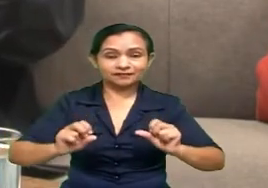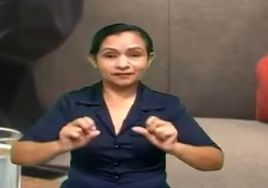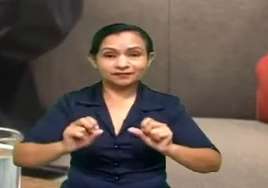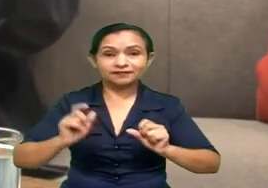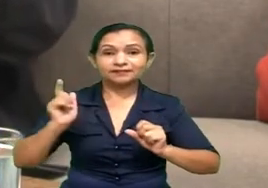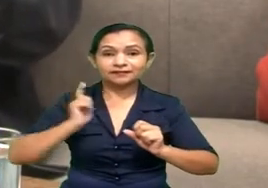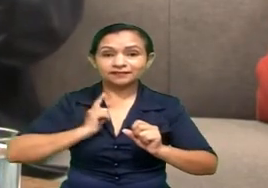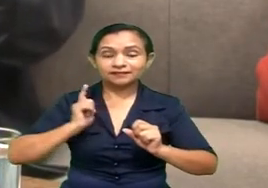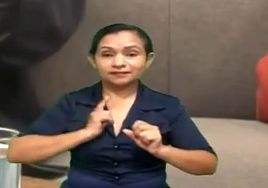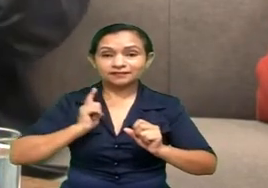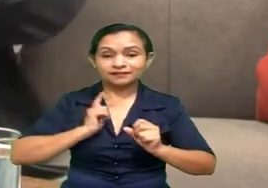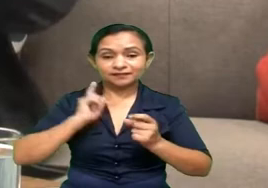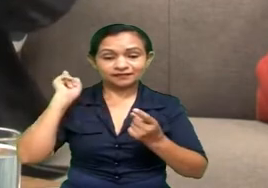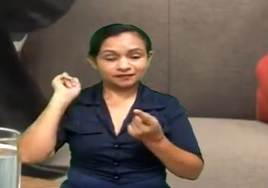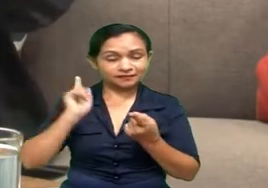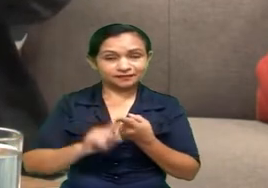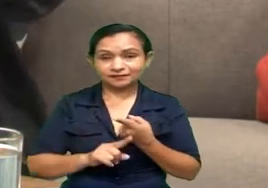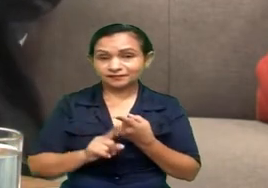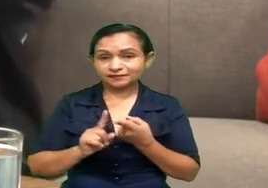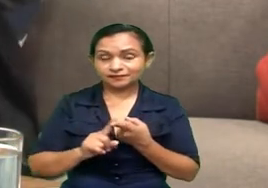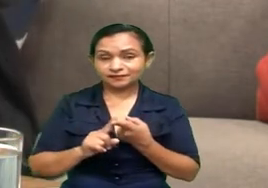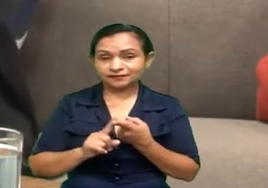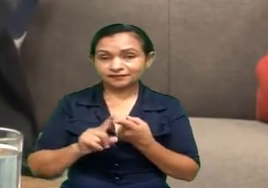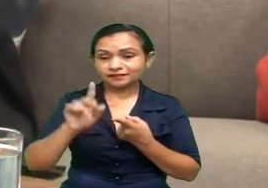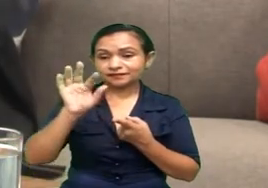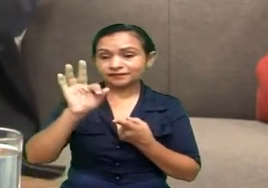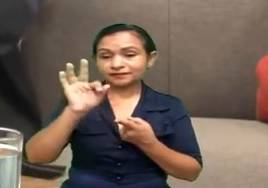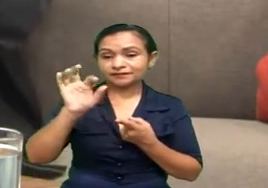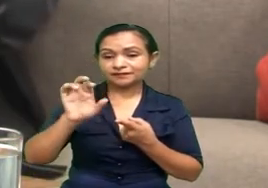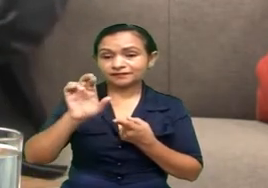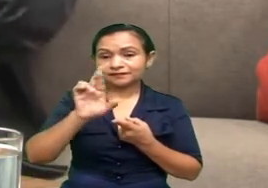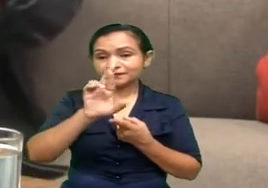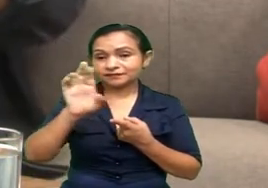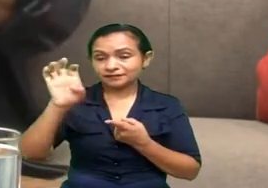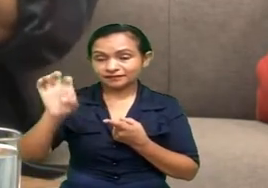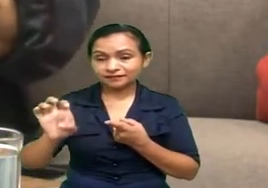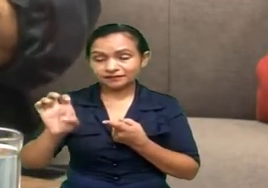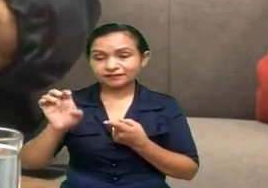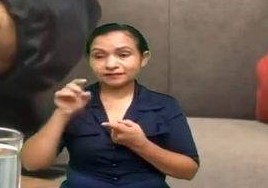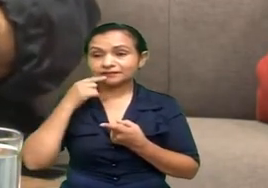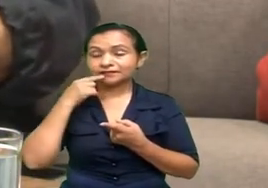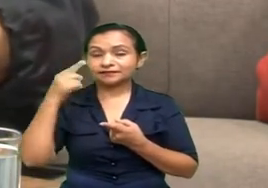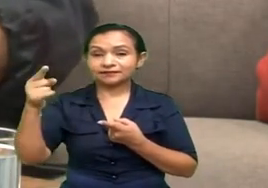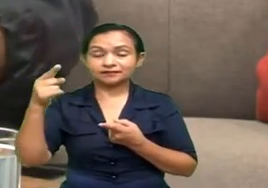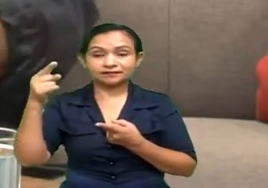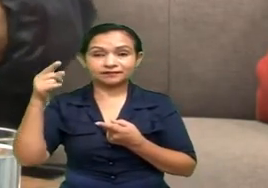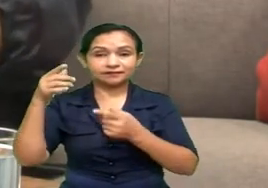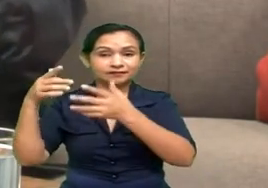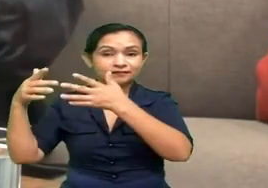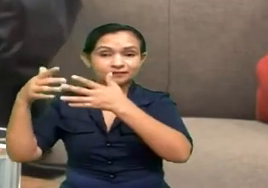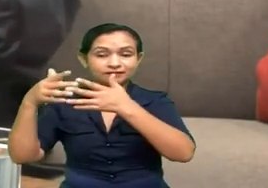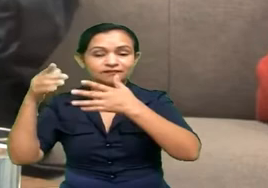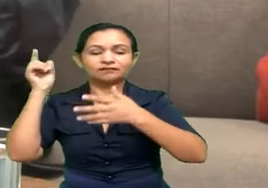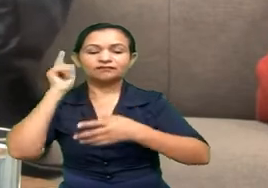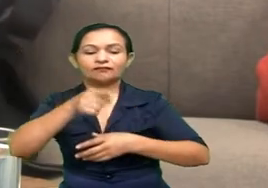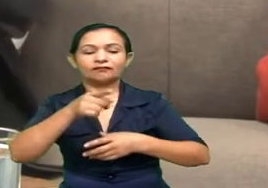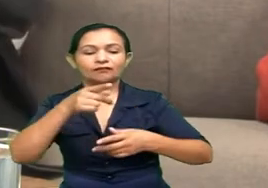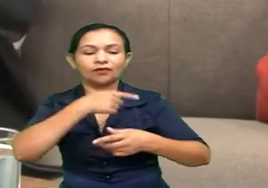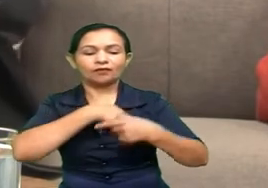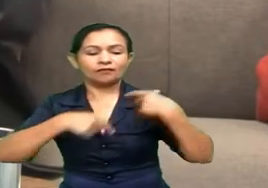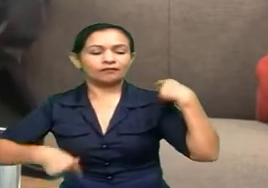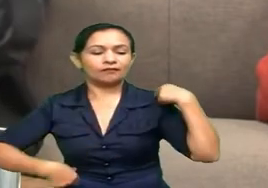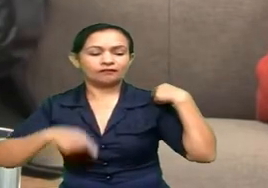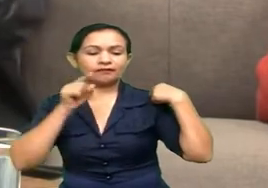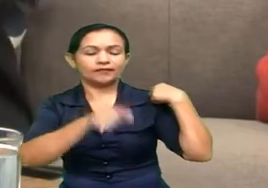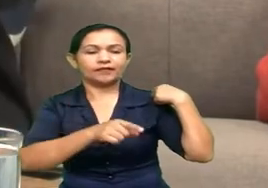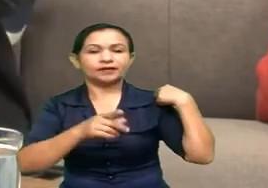Tenemos a Fermín Ferrer, que lo nombra Walker, porque ya